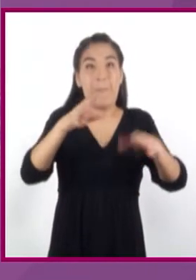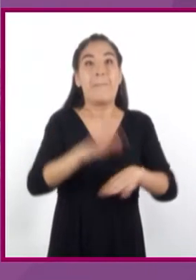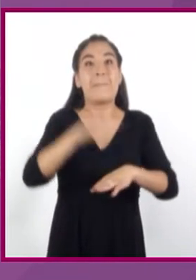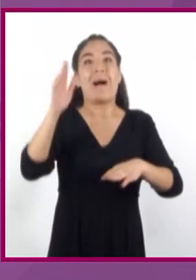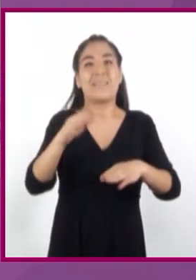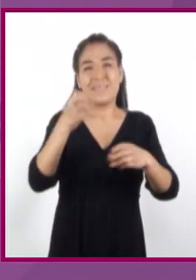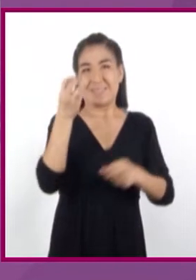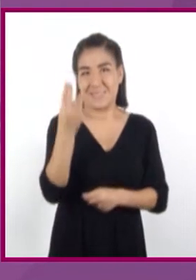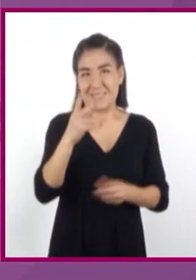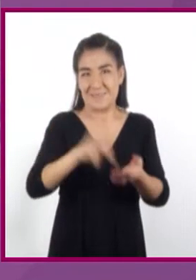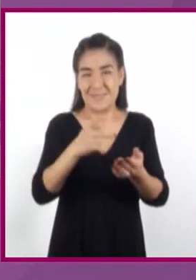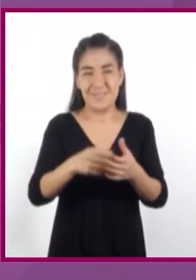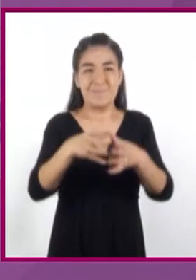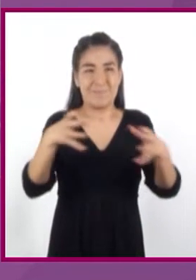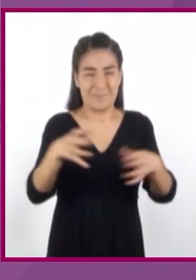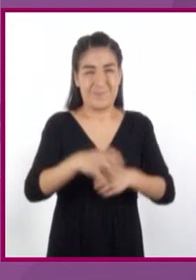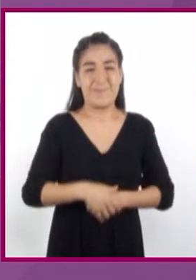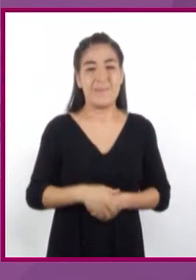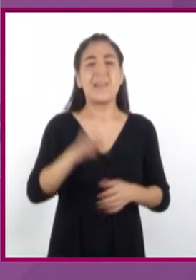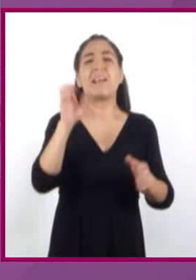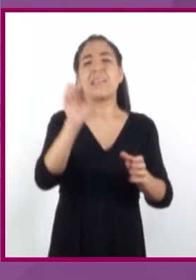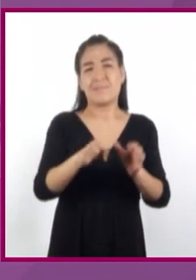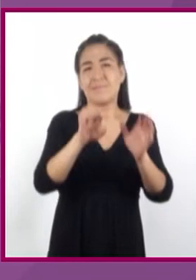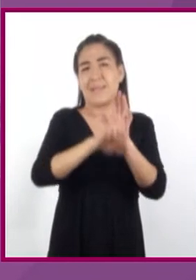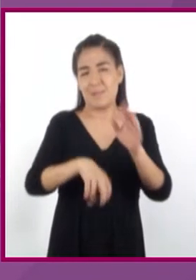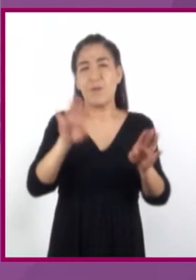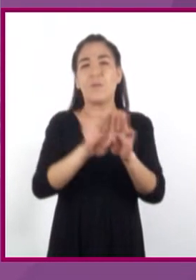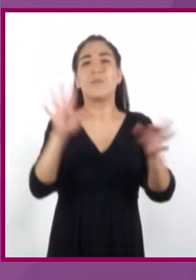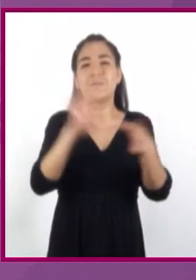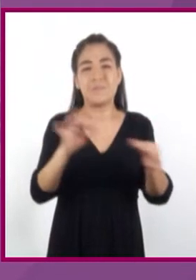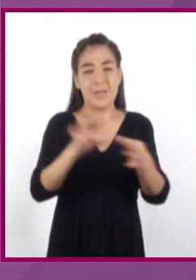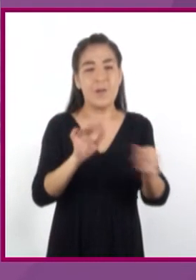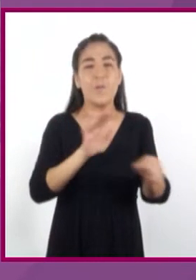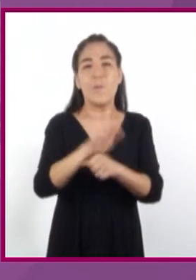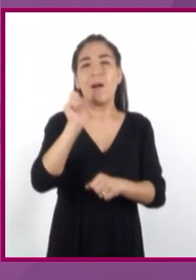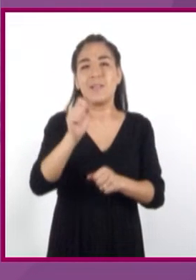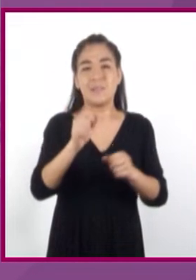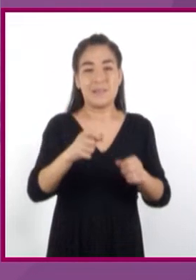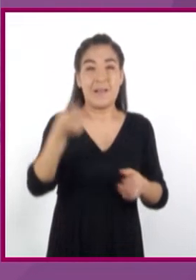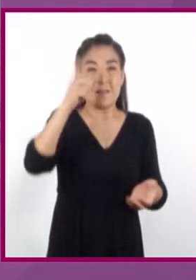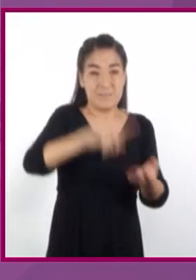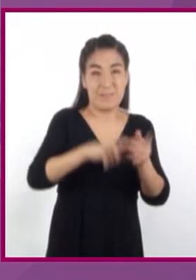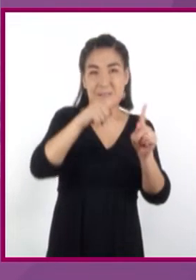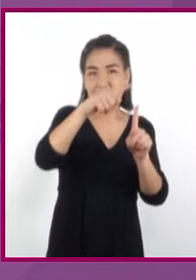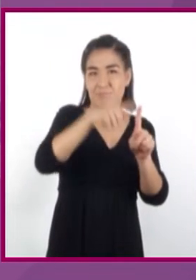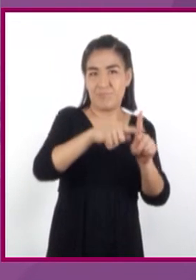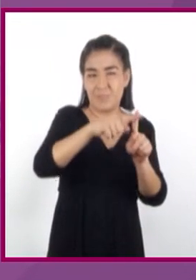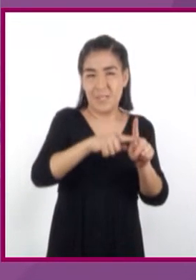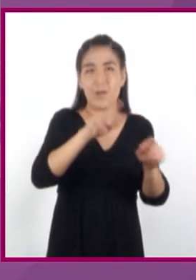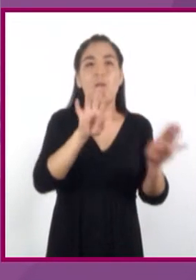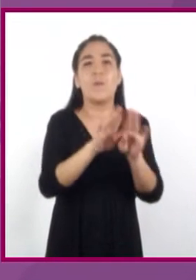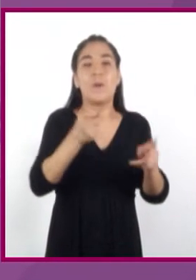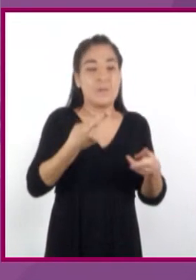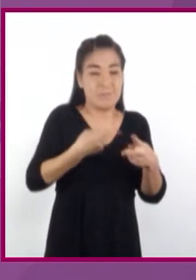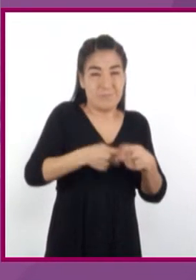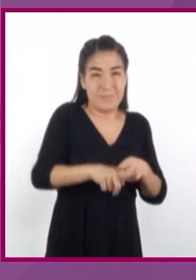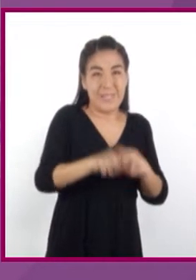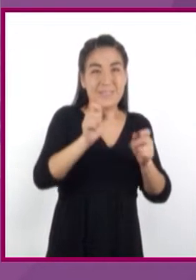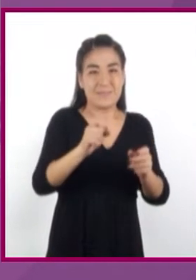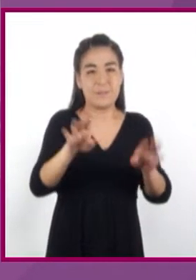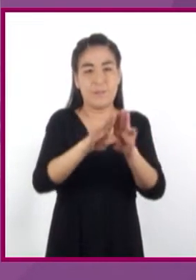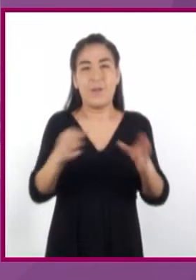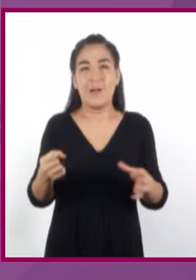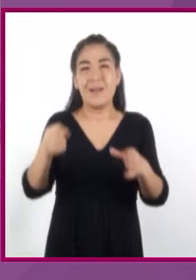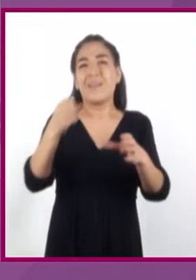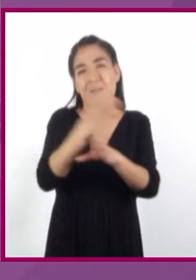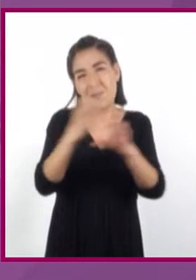dimensiones. Cabe mencionar que la dilatación es directamente proporcional a la temperatura, al volumen inicial del cuerpo y